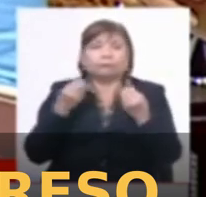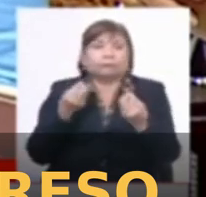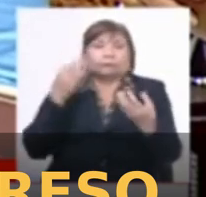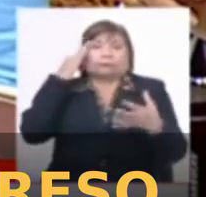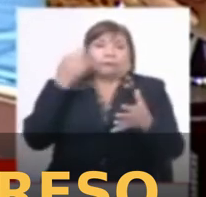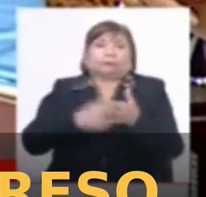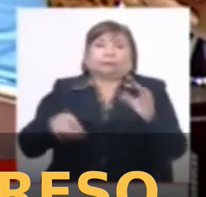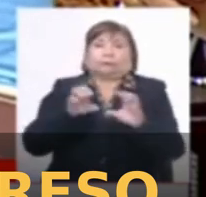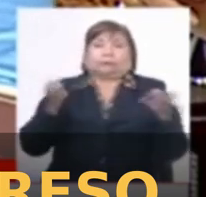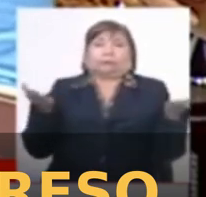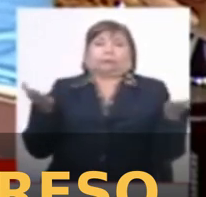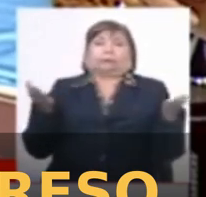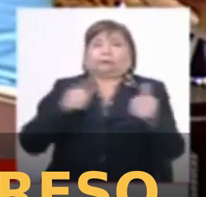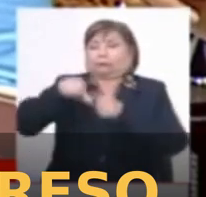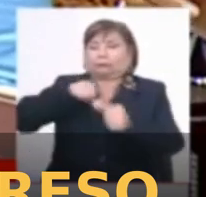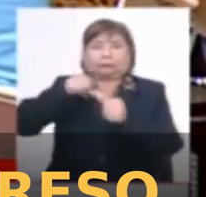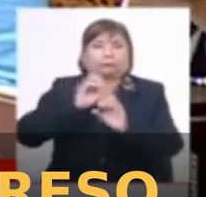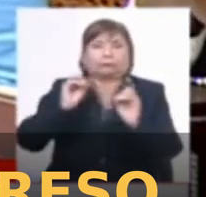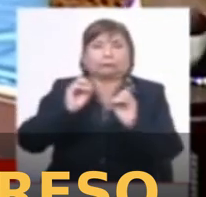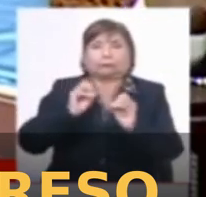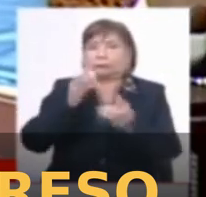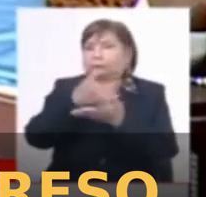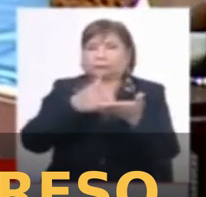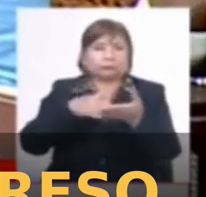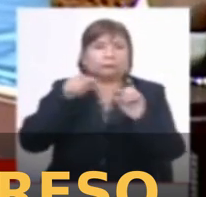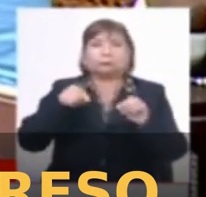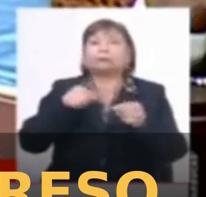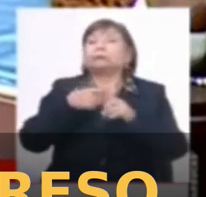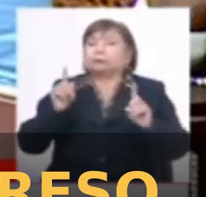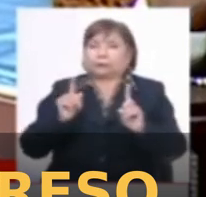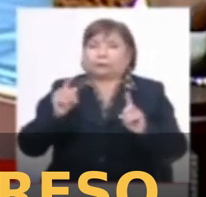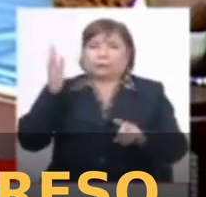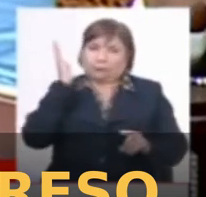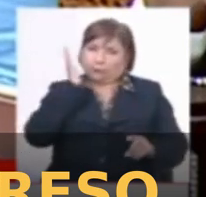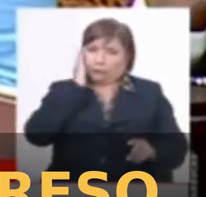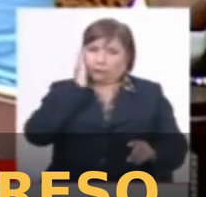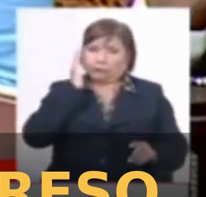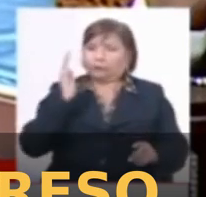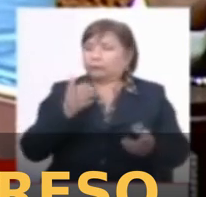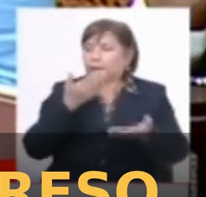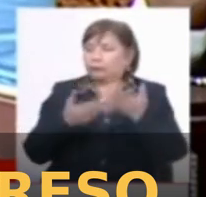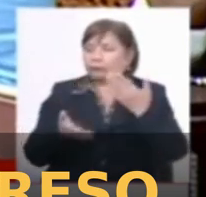sabía qué hacer. Él no estaba inmiscuido en esto, él no era parte de esto, sin embargo lo sabía.